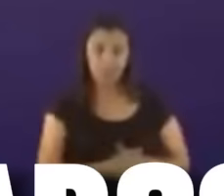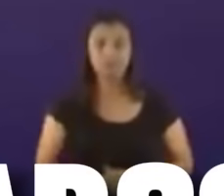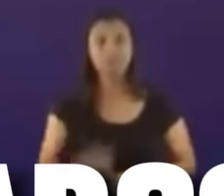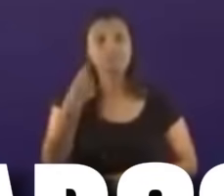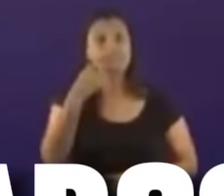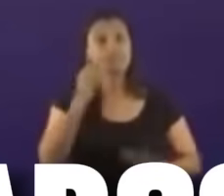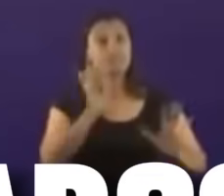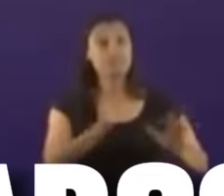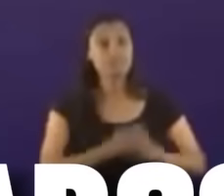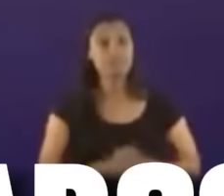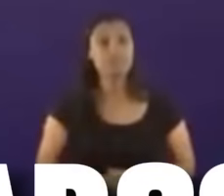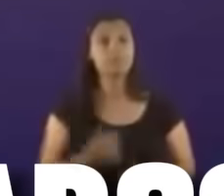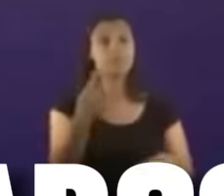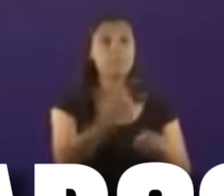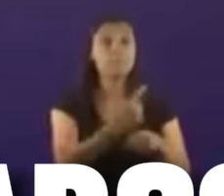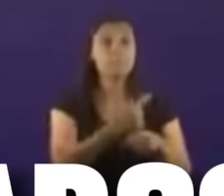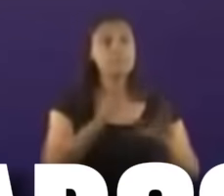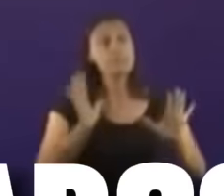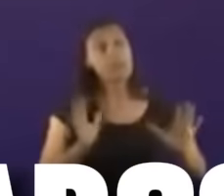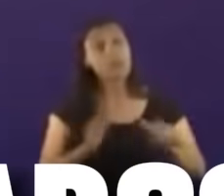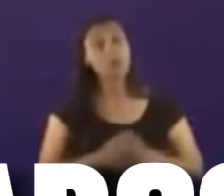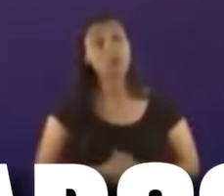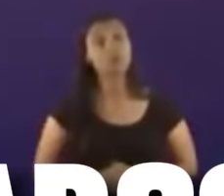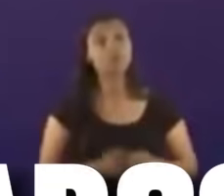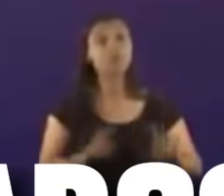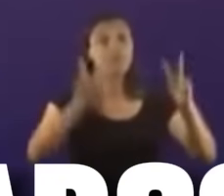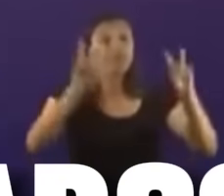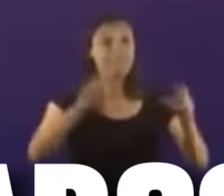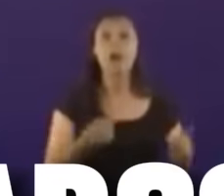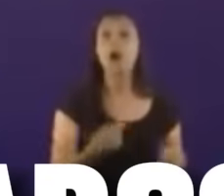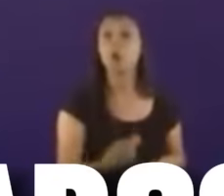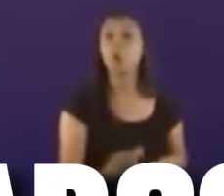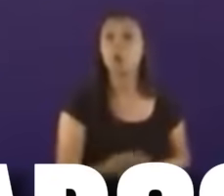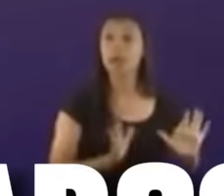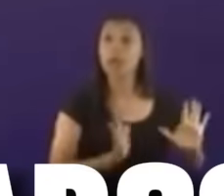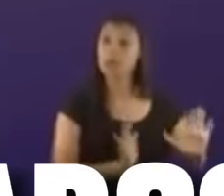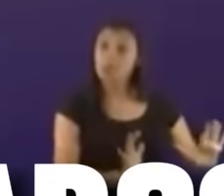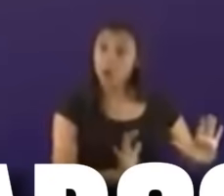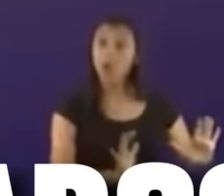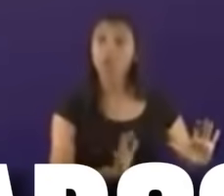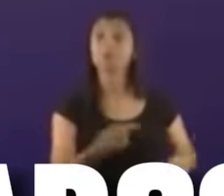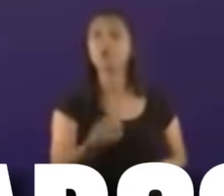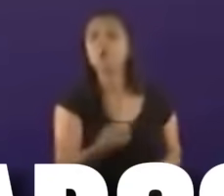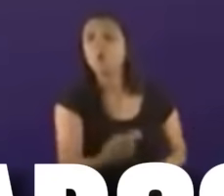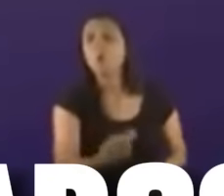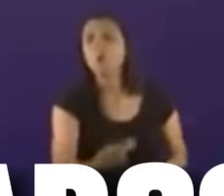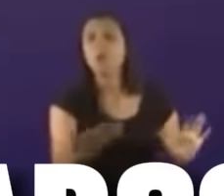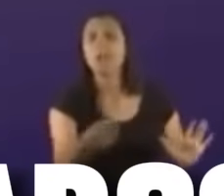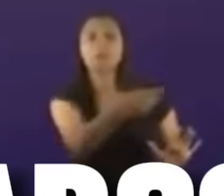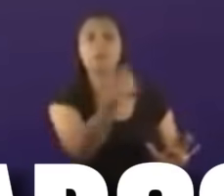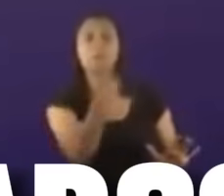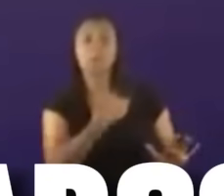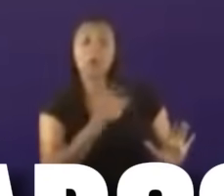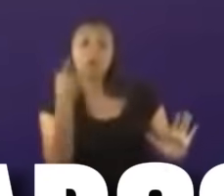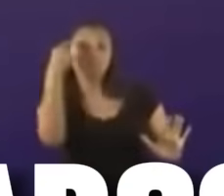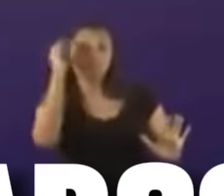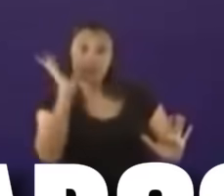A ver, en principio el tema de jubilaciones, que supongo que a lo que te referís